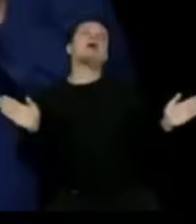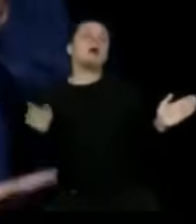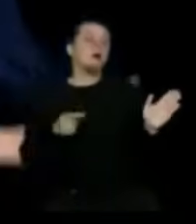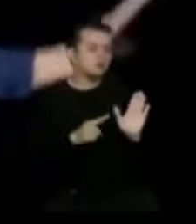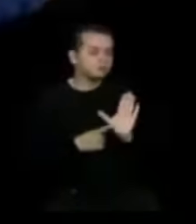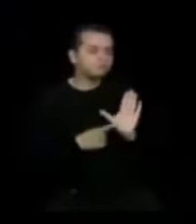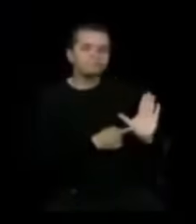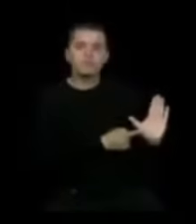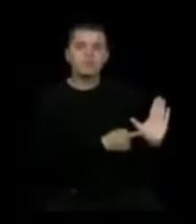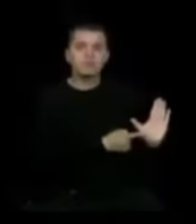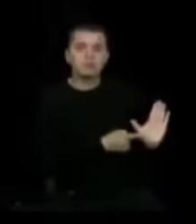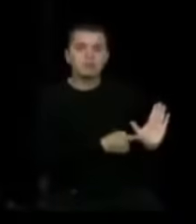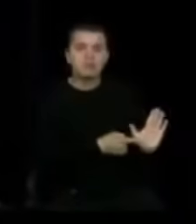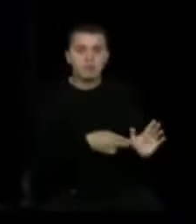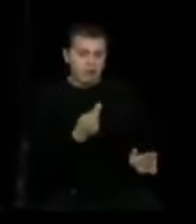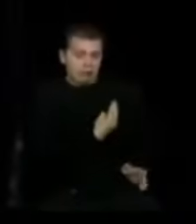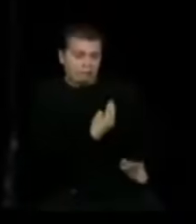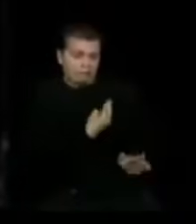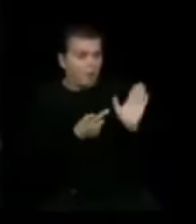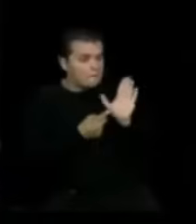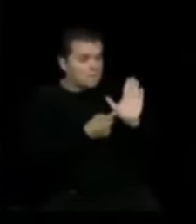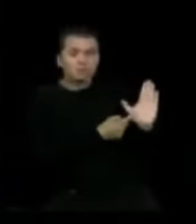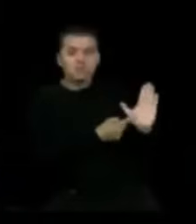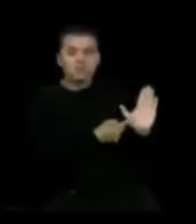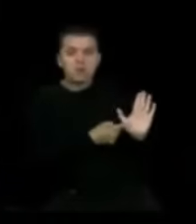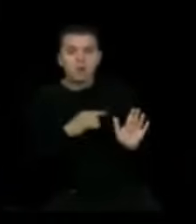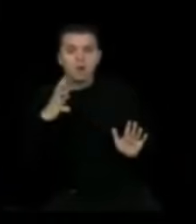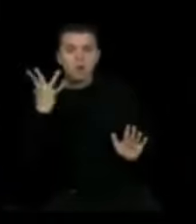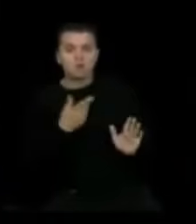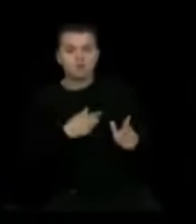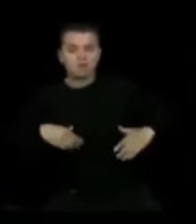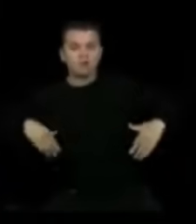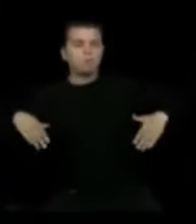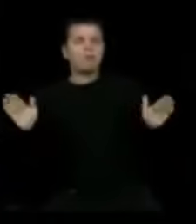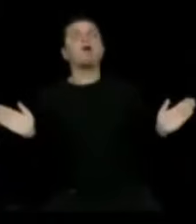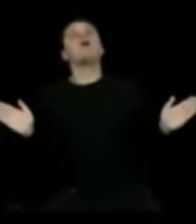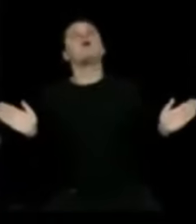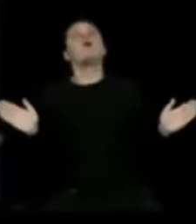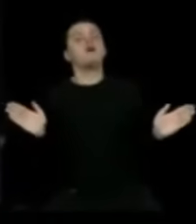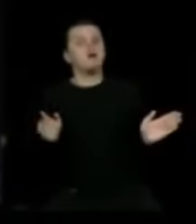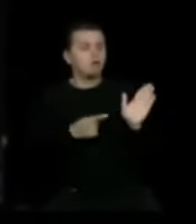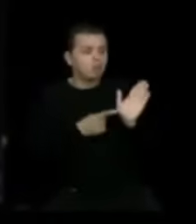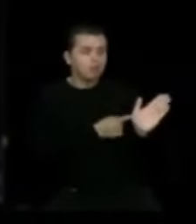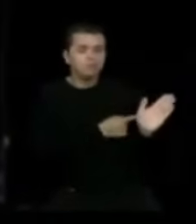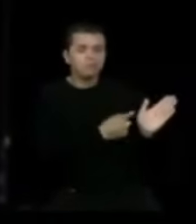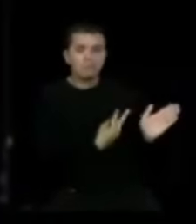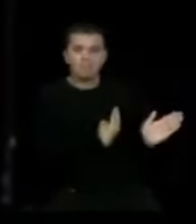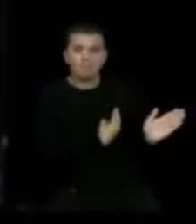La religión te va a mostrar a un Cristo muerto en una cruz.